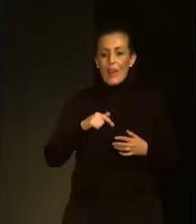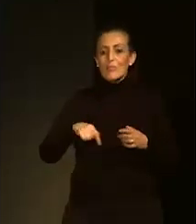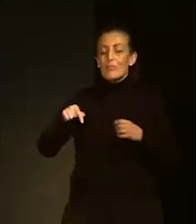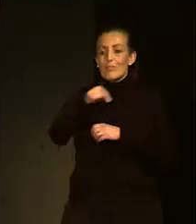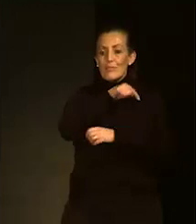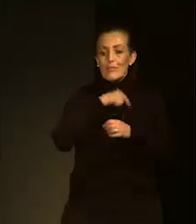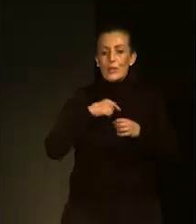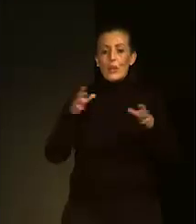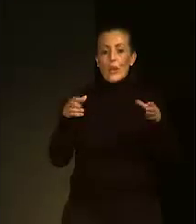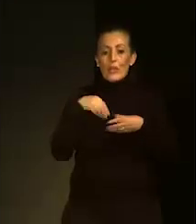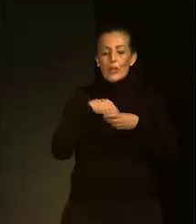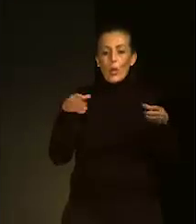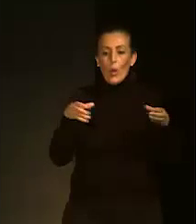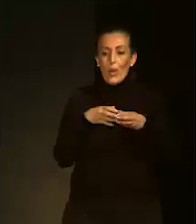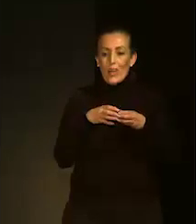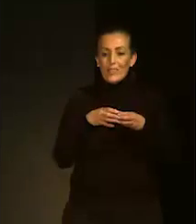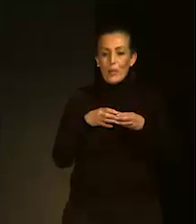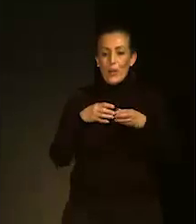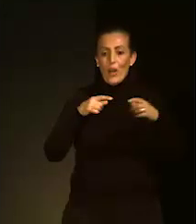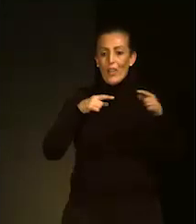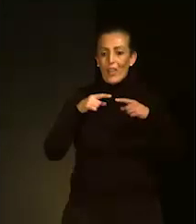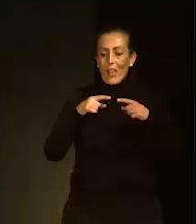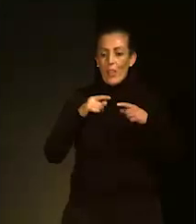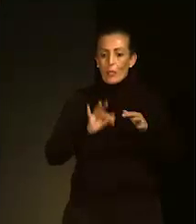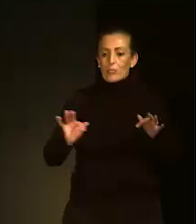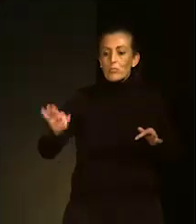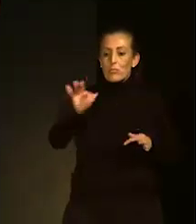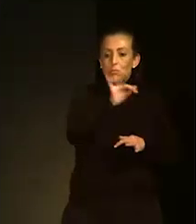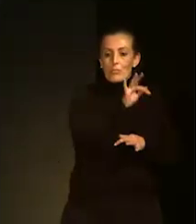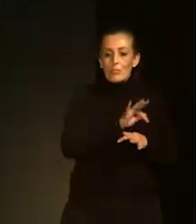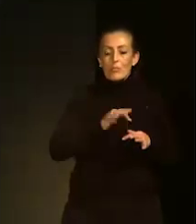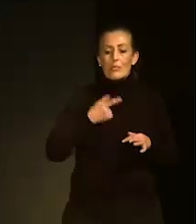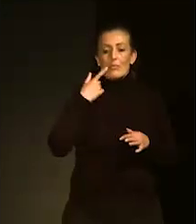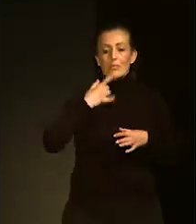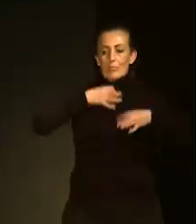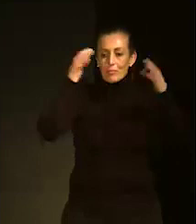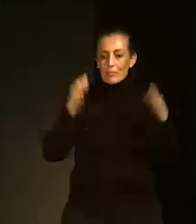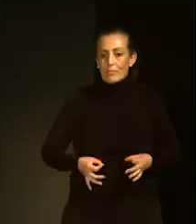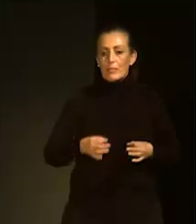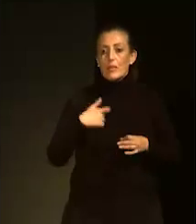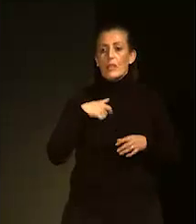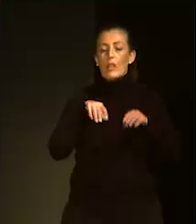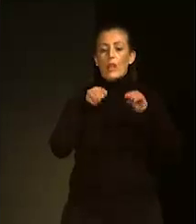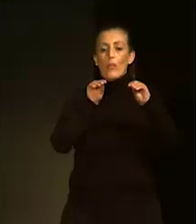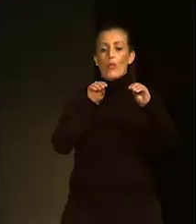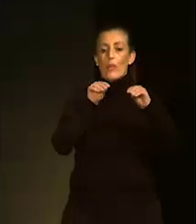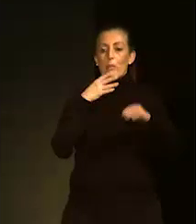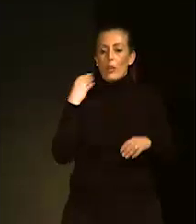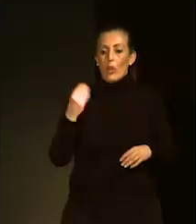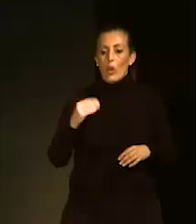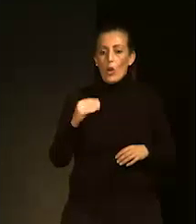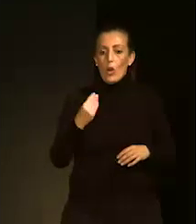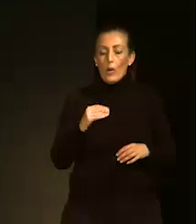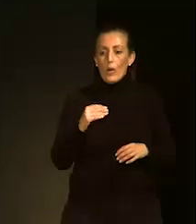dirección en este colectivo fue algo que pasó fue un gran acierto y la formación de jóvenes de los